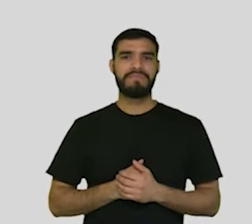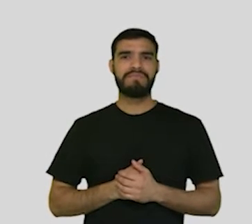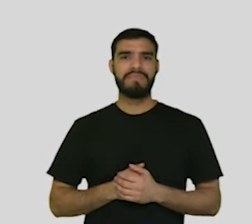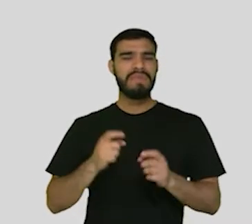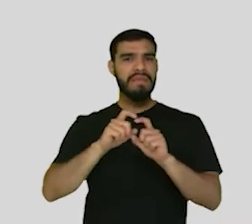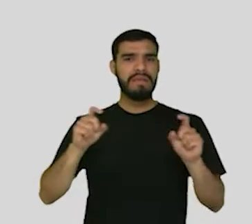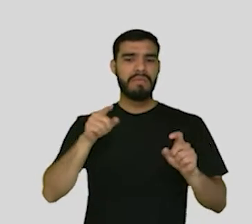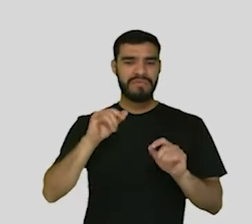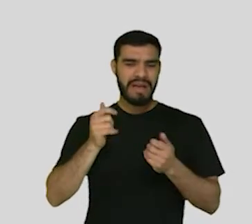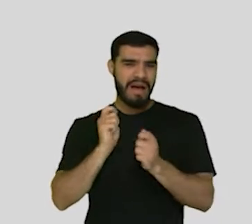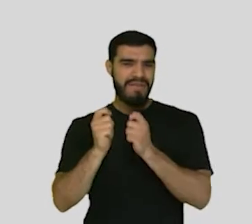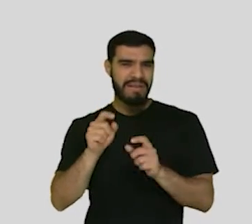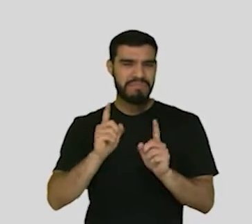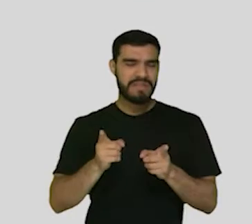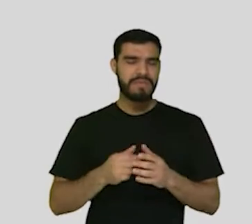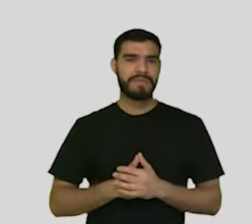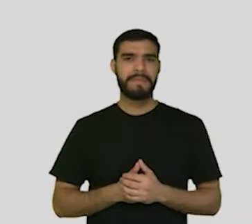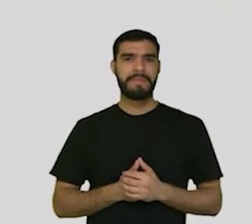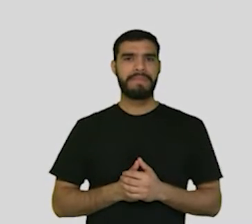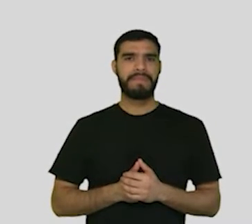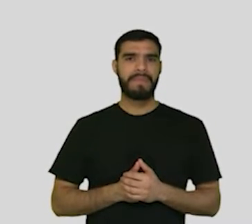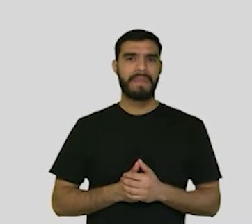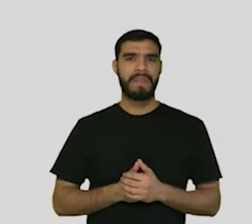oisamujuape, con amba eñan y evarje.